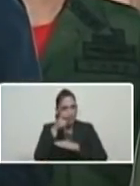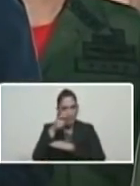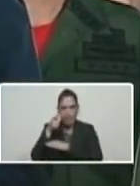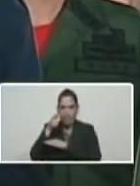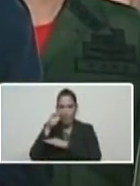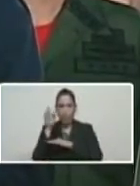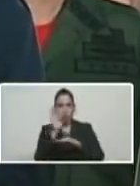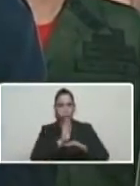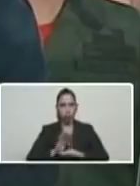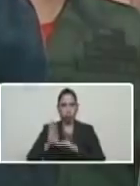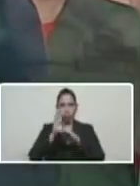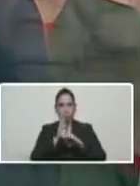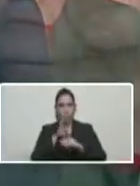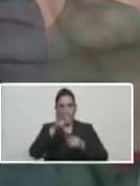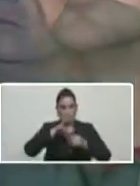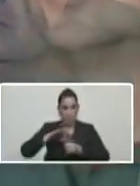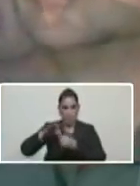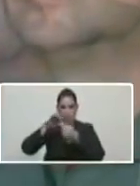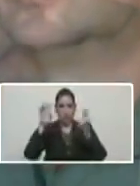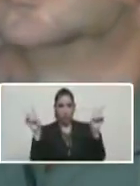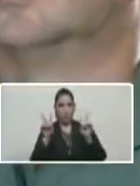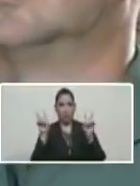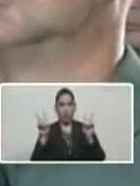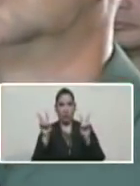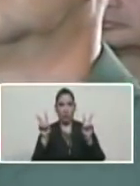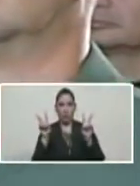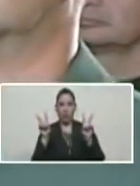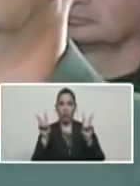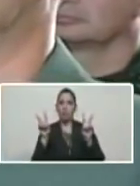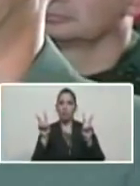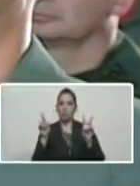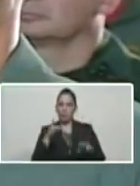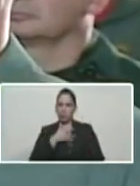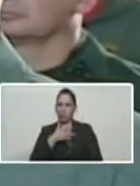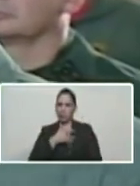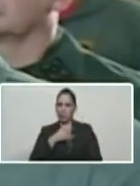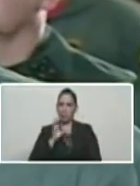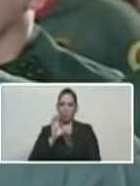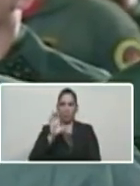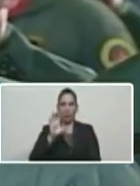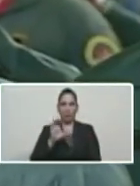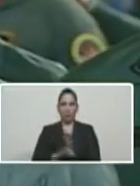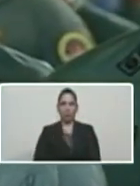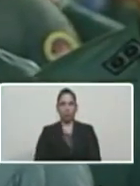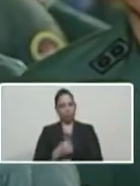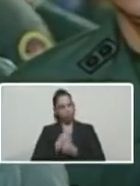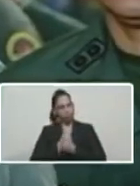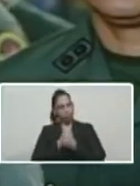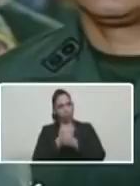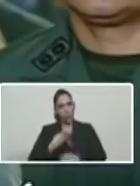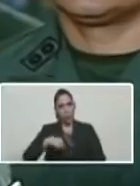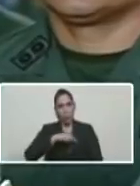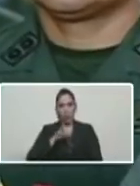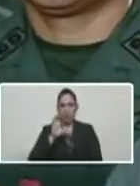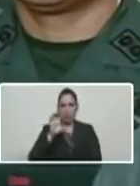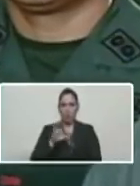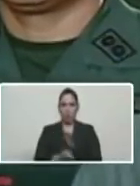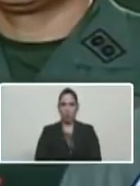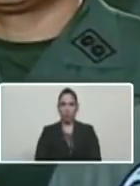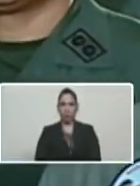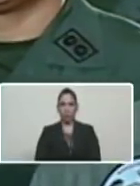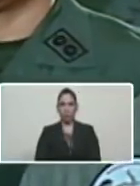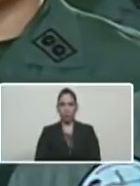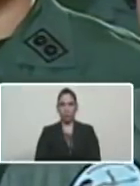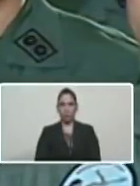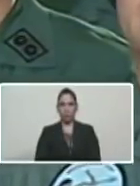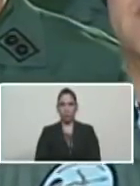y sembrando valores, valores de patria, en primer lugar, el amor por nuestra patria, que tiene